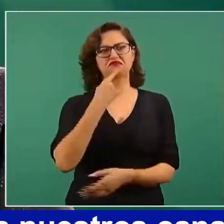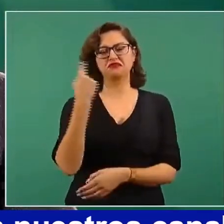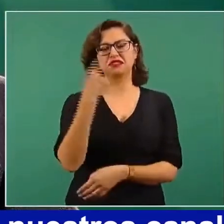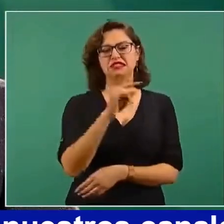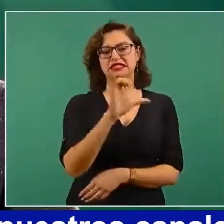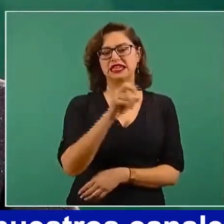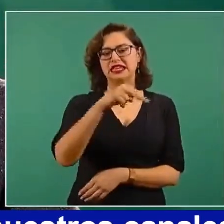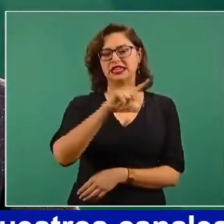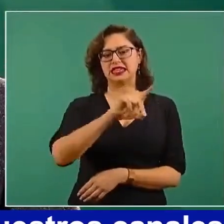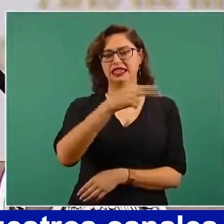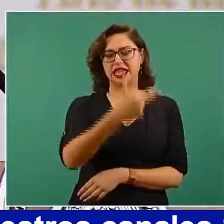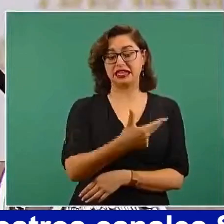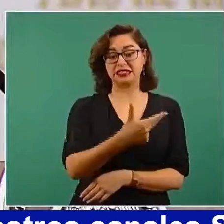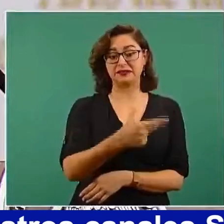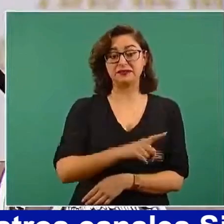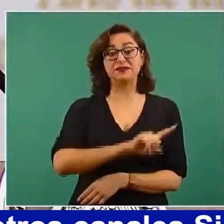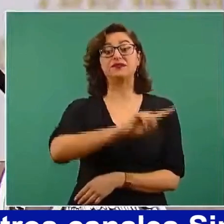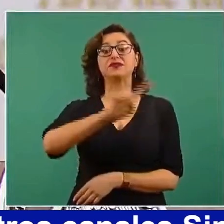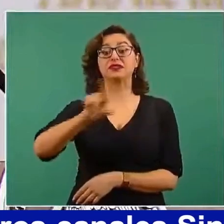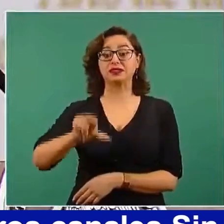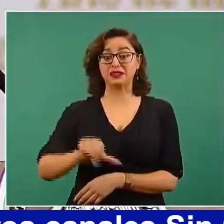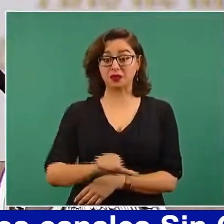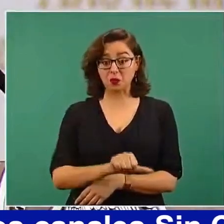Y posteriormente,